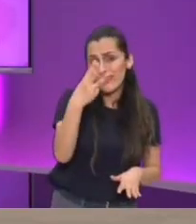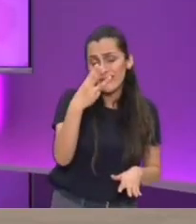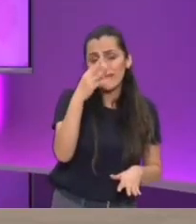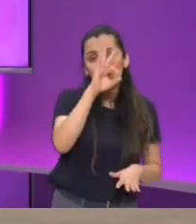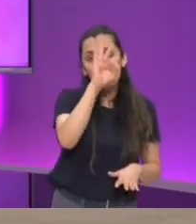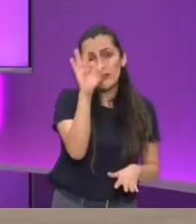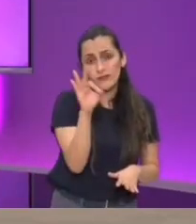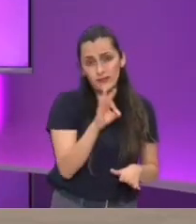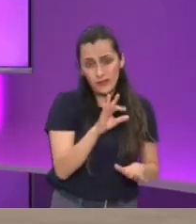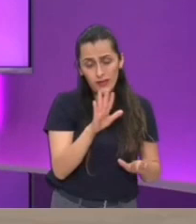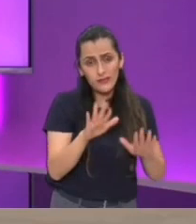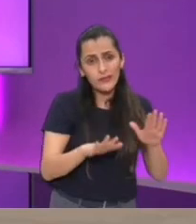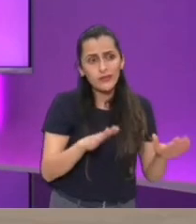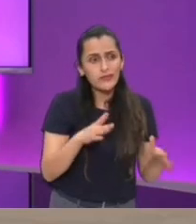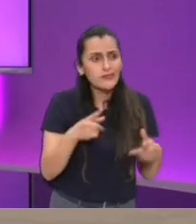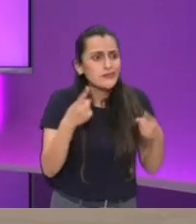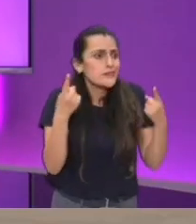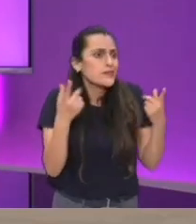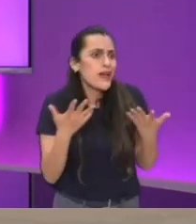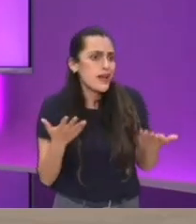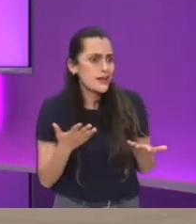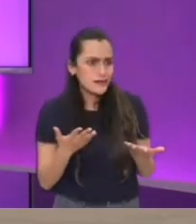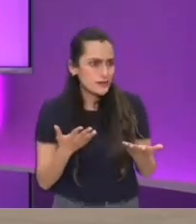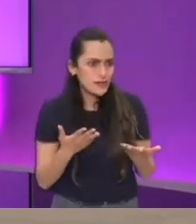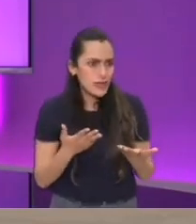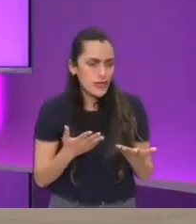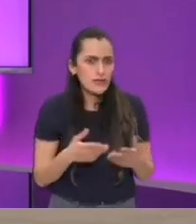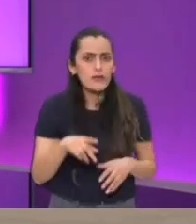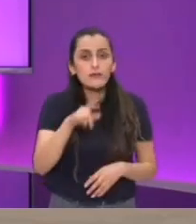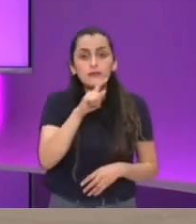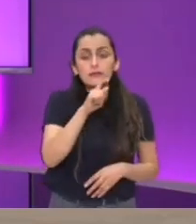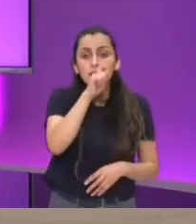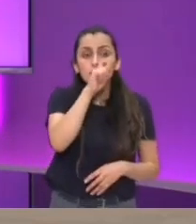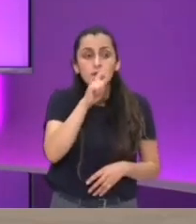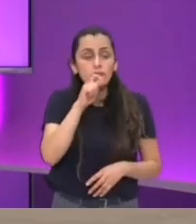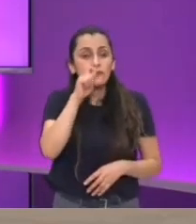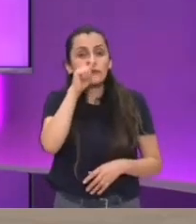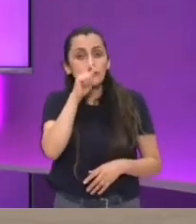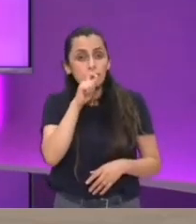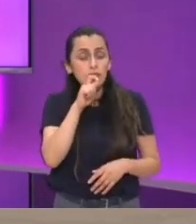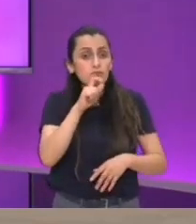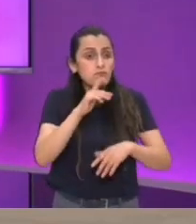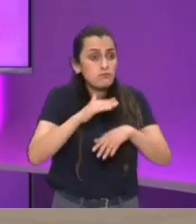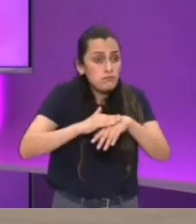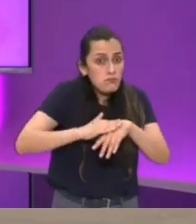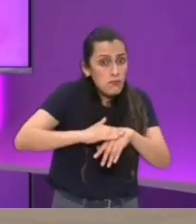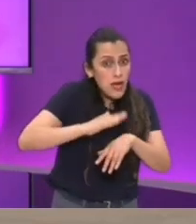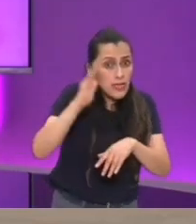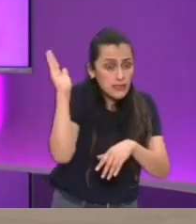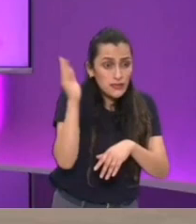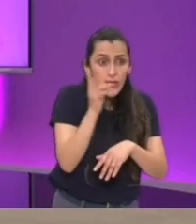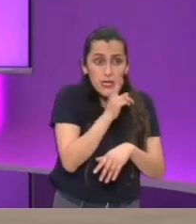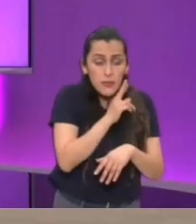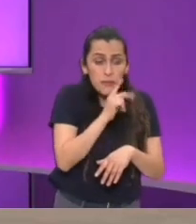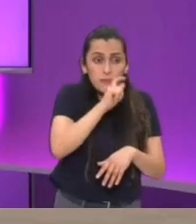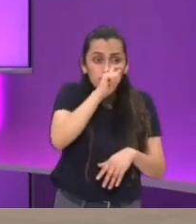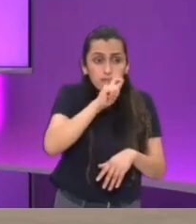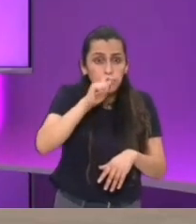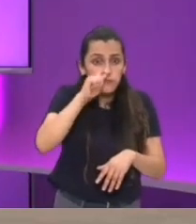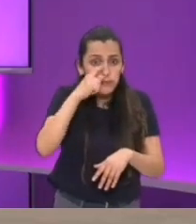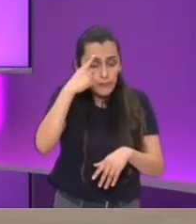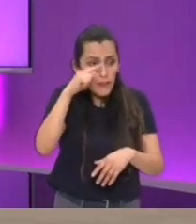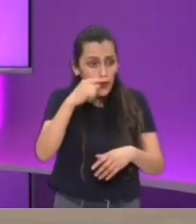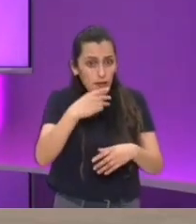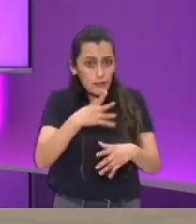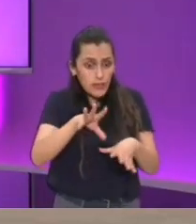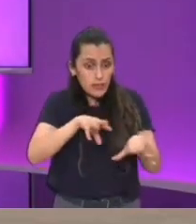aumentar los tests, estos llamados pruebas para detectar a personas contagiadas que